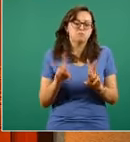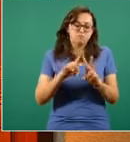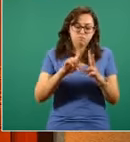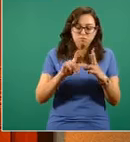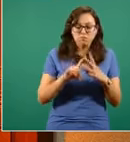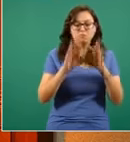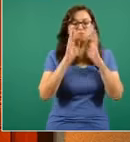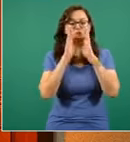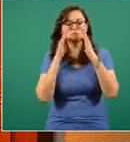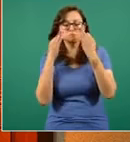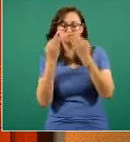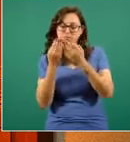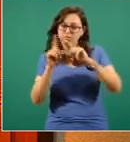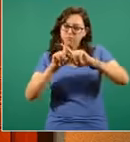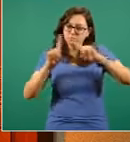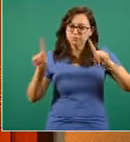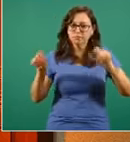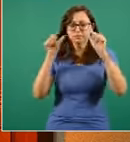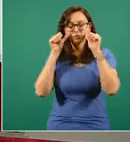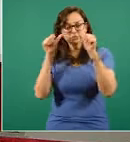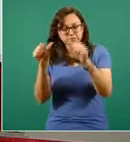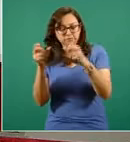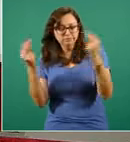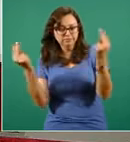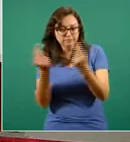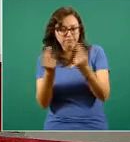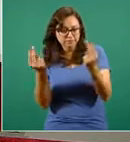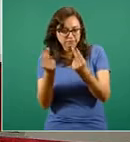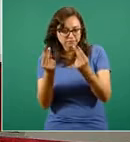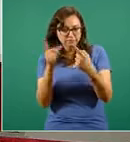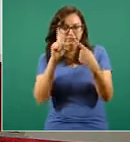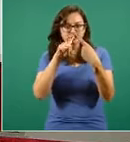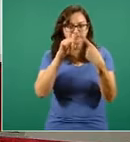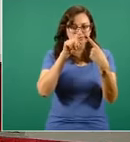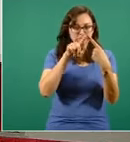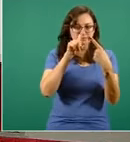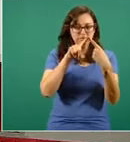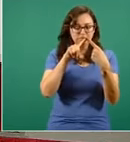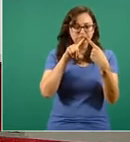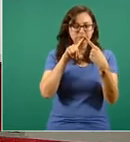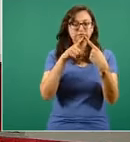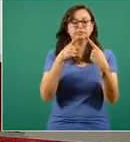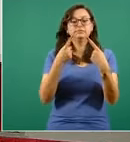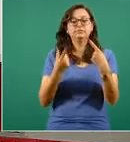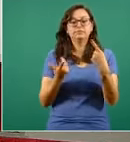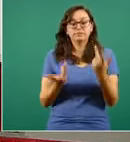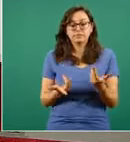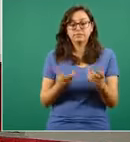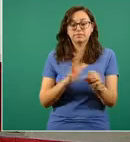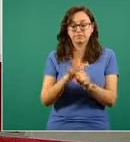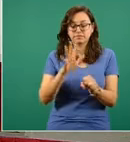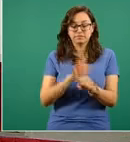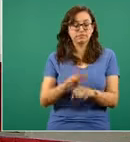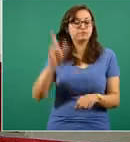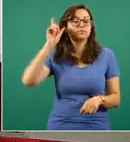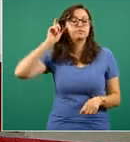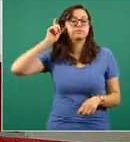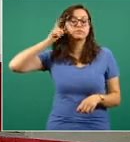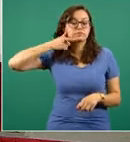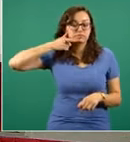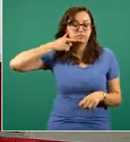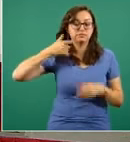dos opciones. Una es la conformación y puesta en marcha de un call center a